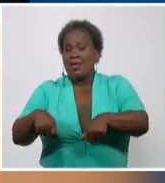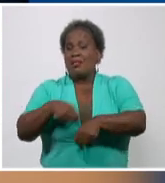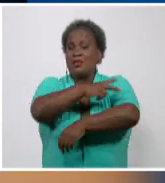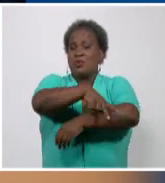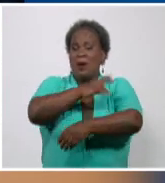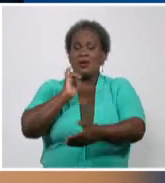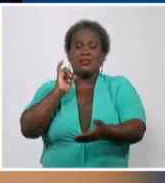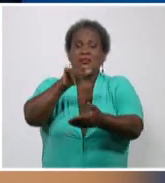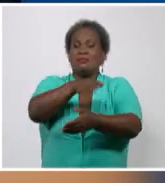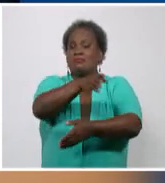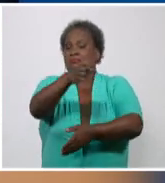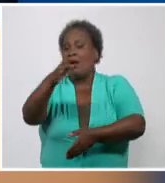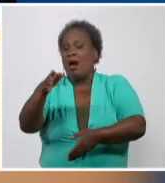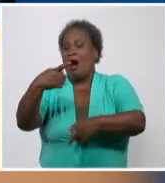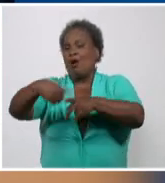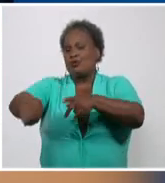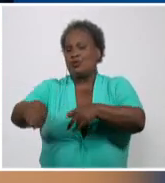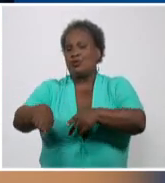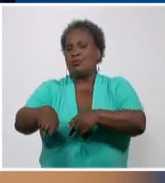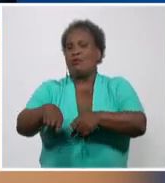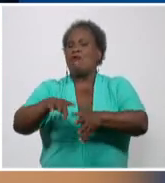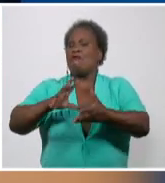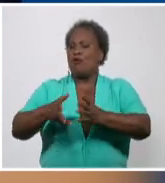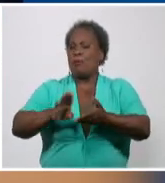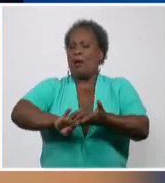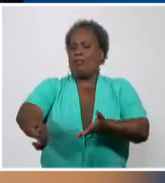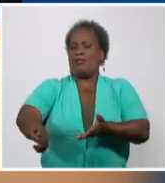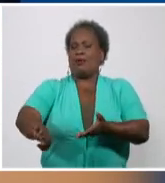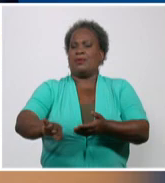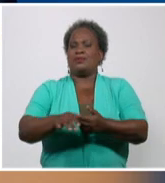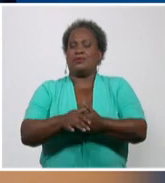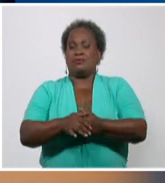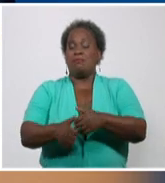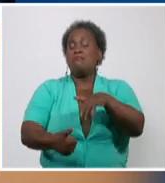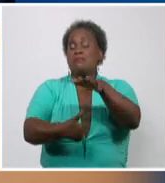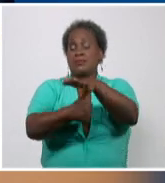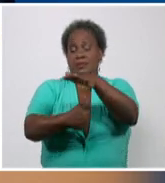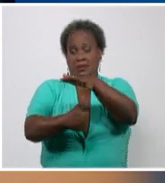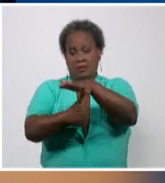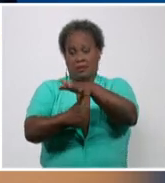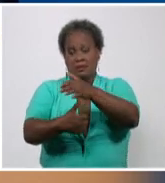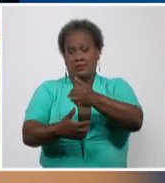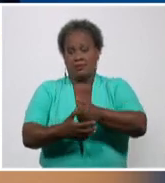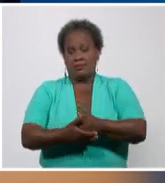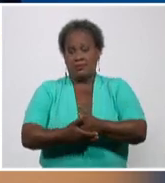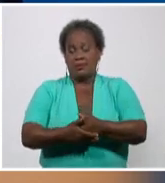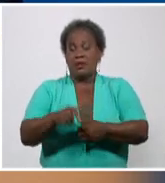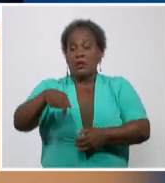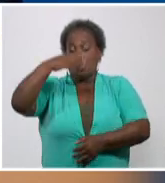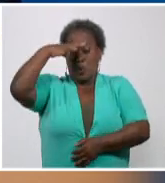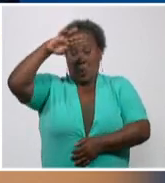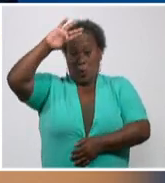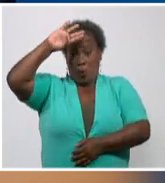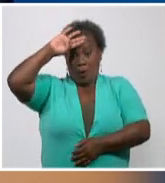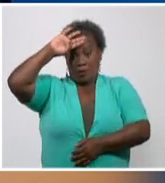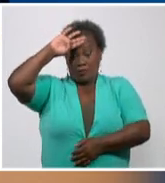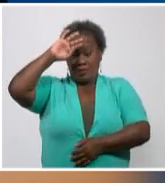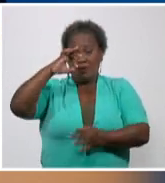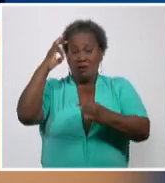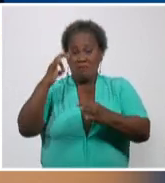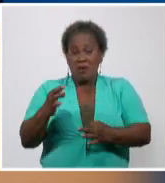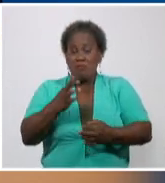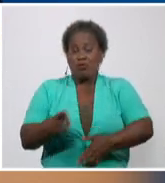todo tipo de discriminación. Señor presidente, en Cuba, desde el propio triunfo